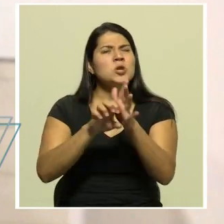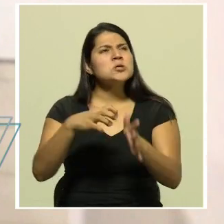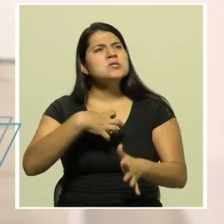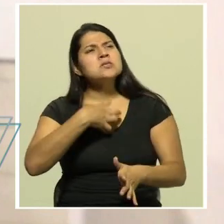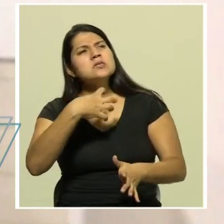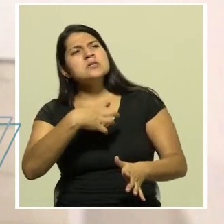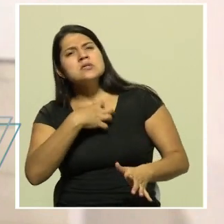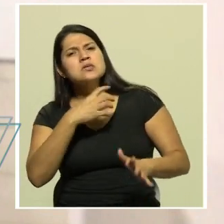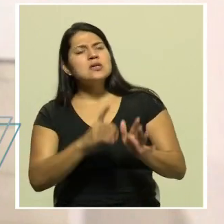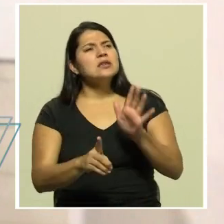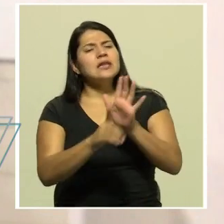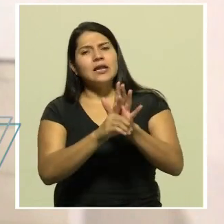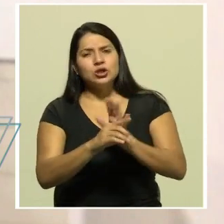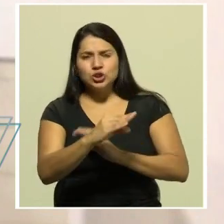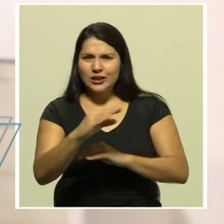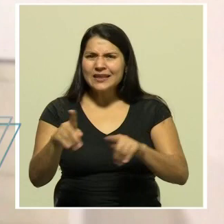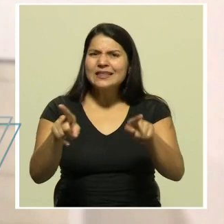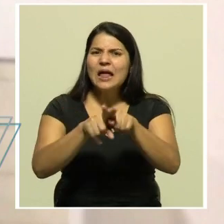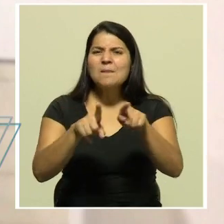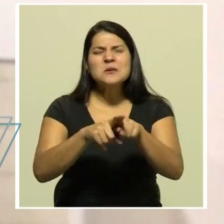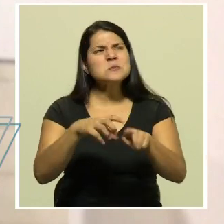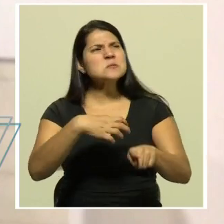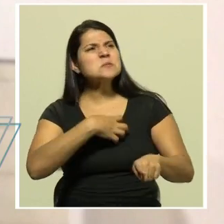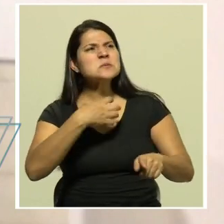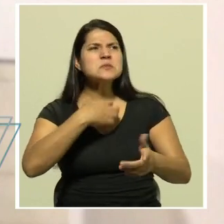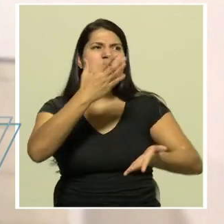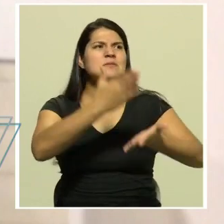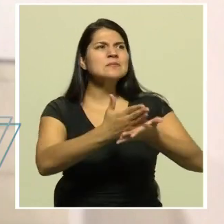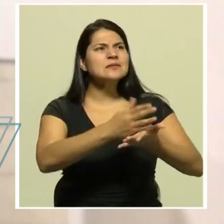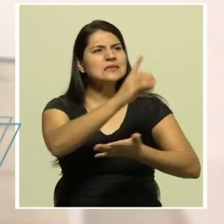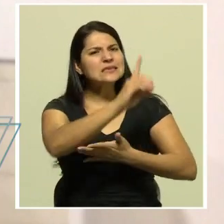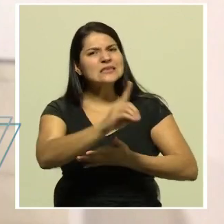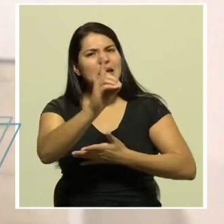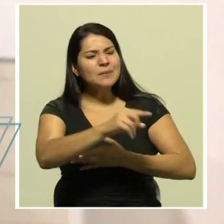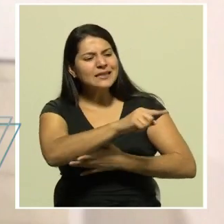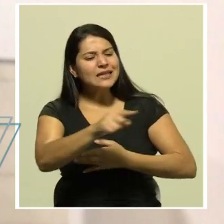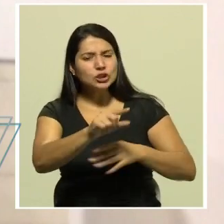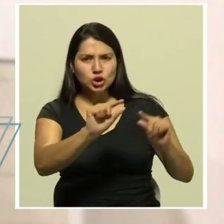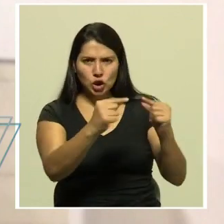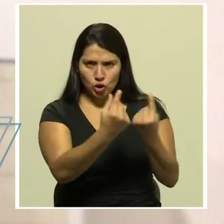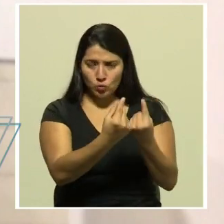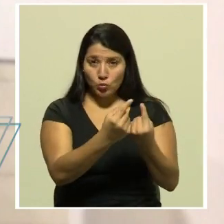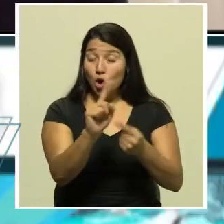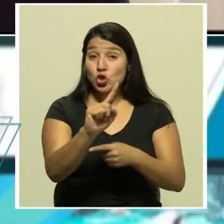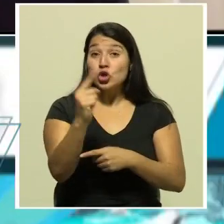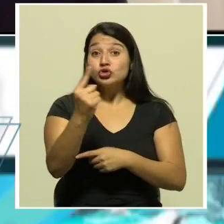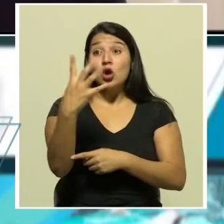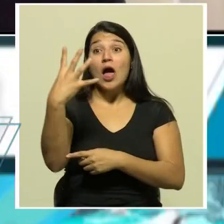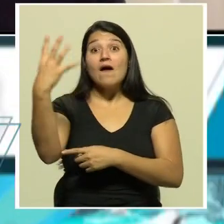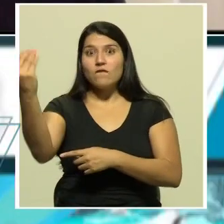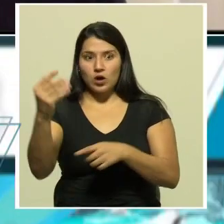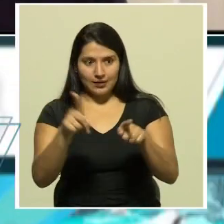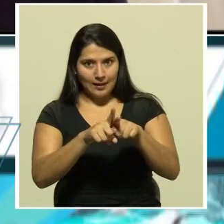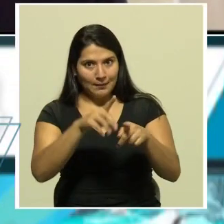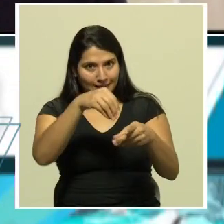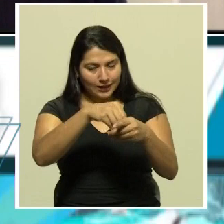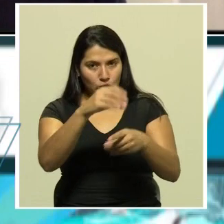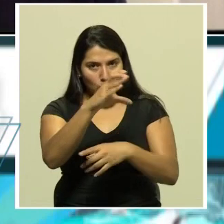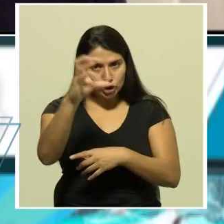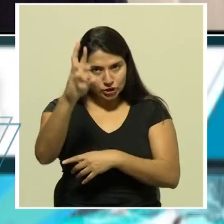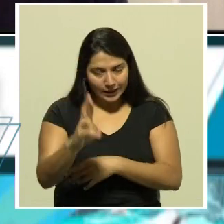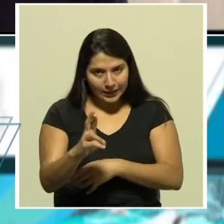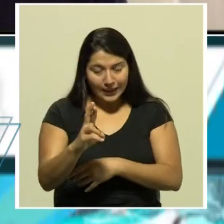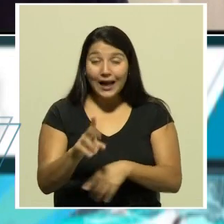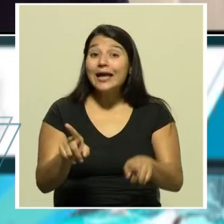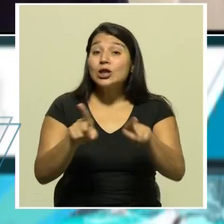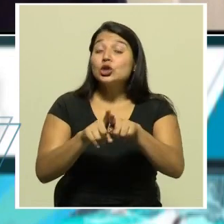derechos y además el reclamo sobre la discriminación de estos grupos específicos, no solo afuera, sino los que también se dan en Costa Rica. Entonces, la